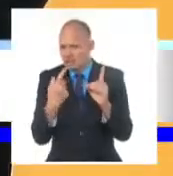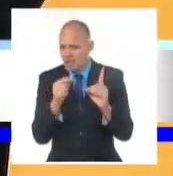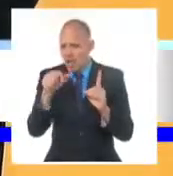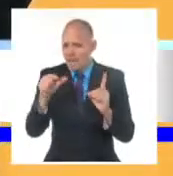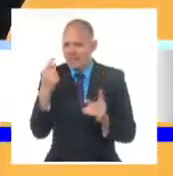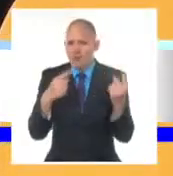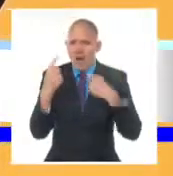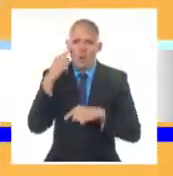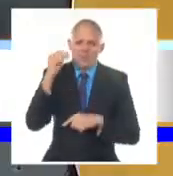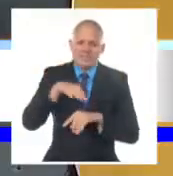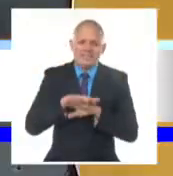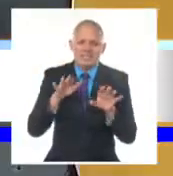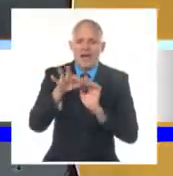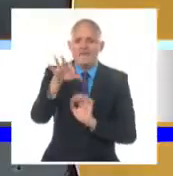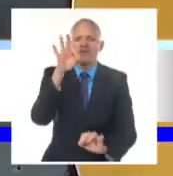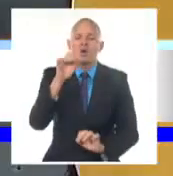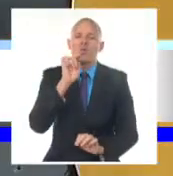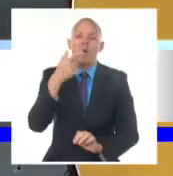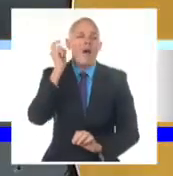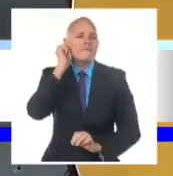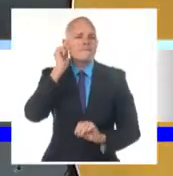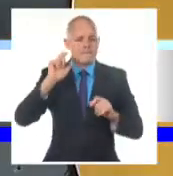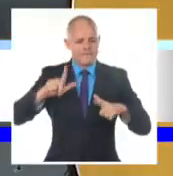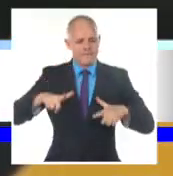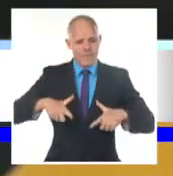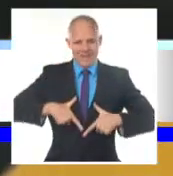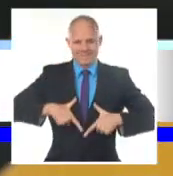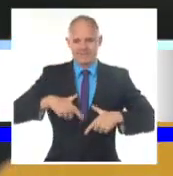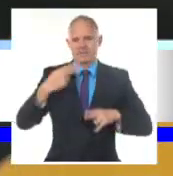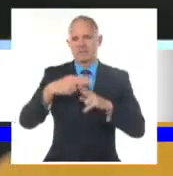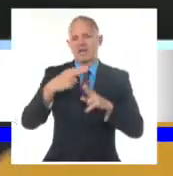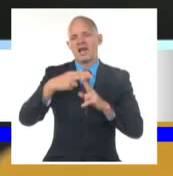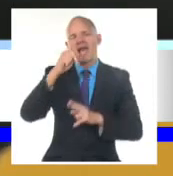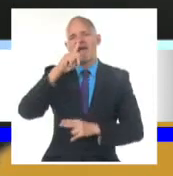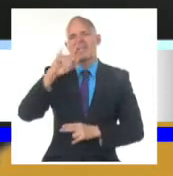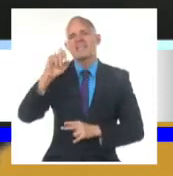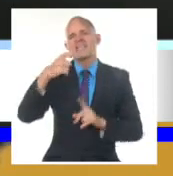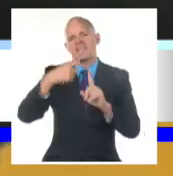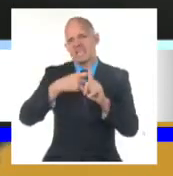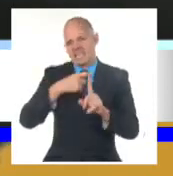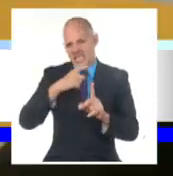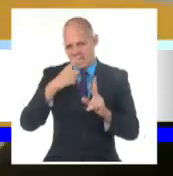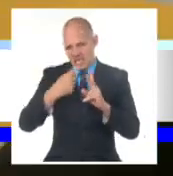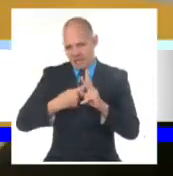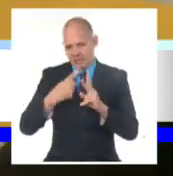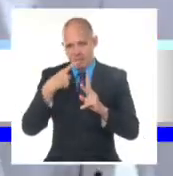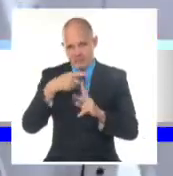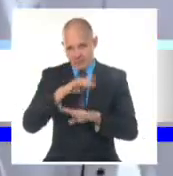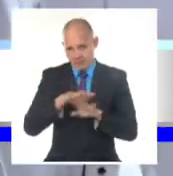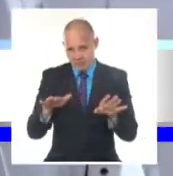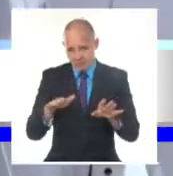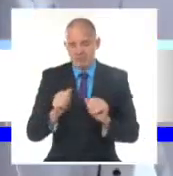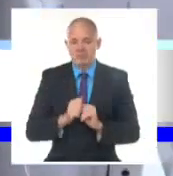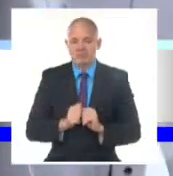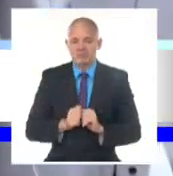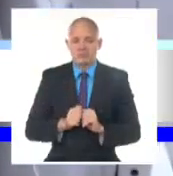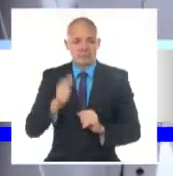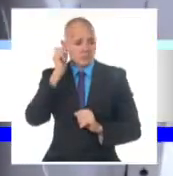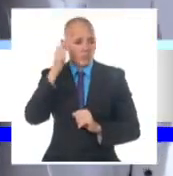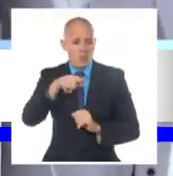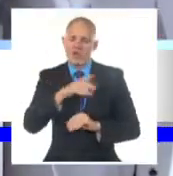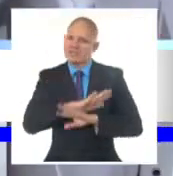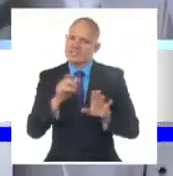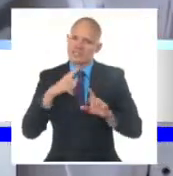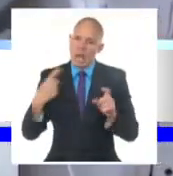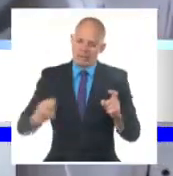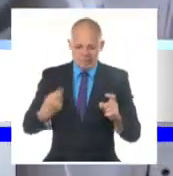ex embajadora Nikki Haley durante el proceso de elecciones primarias. Haley suspendió su campaña electoral este miércoles. Durante meses